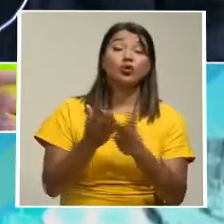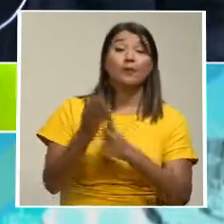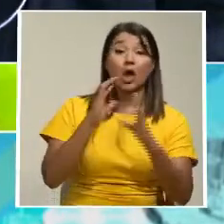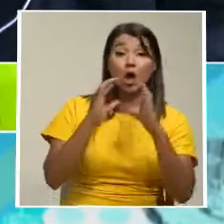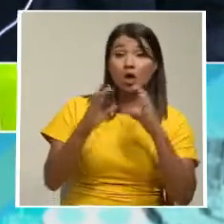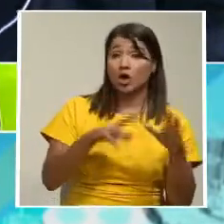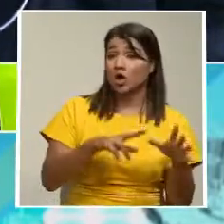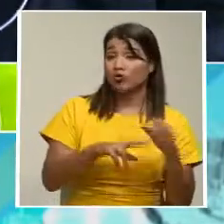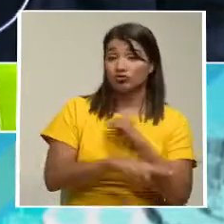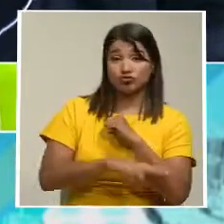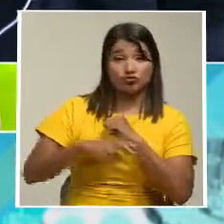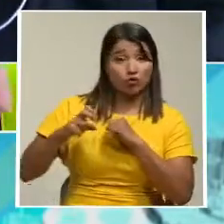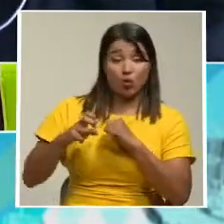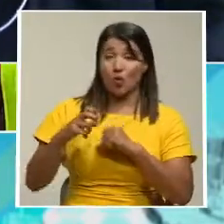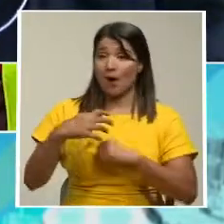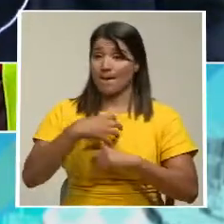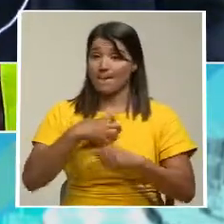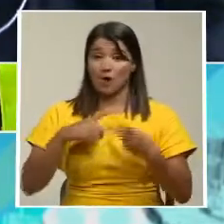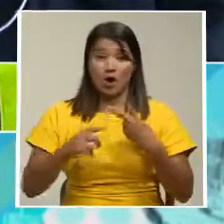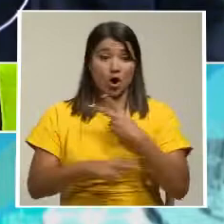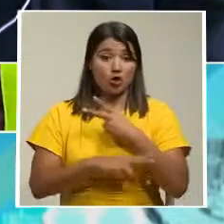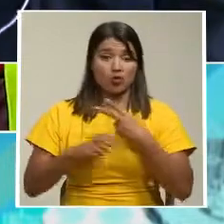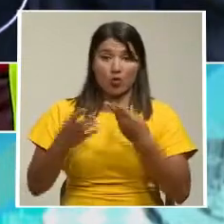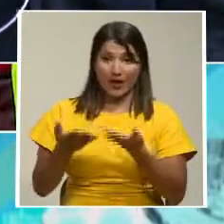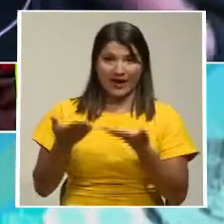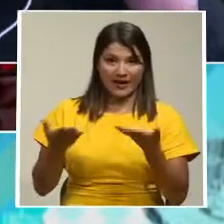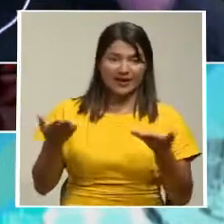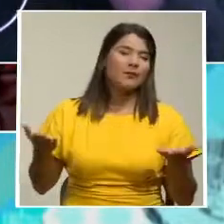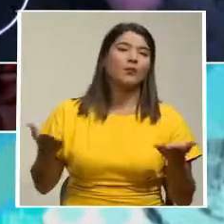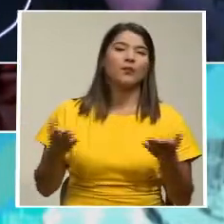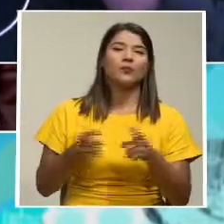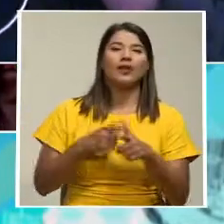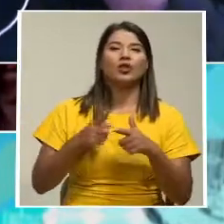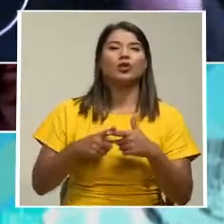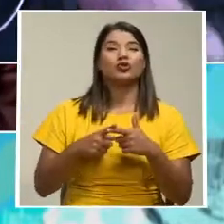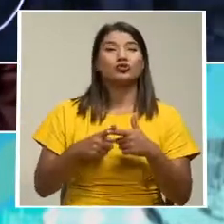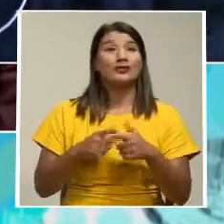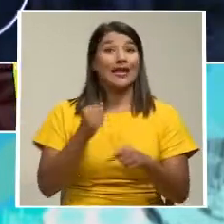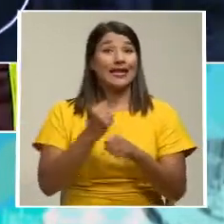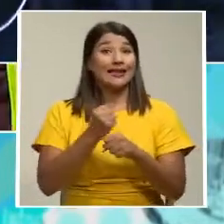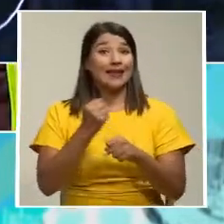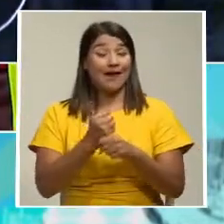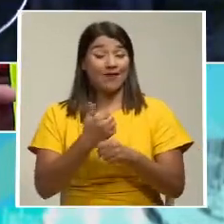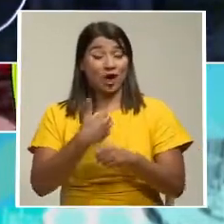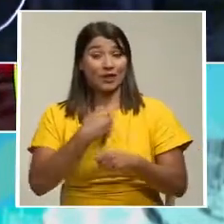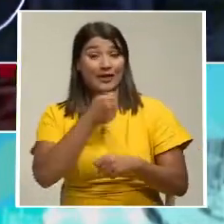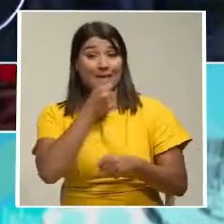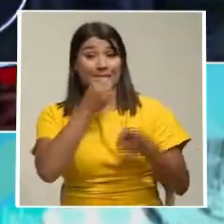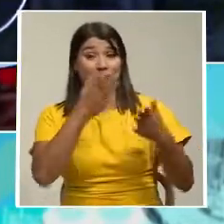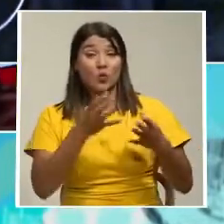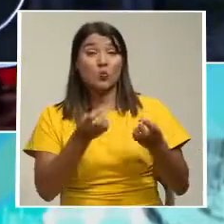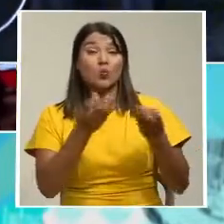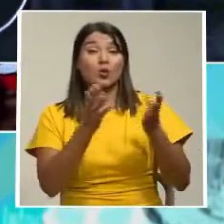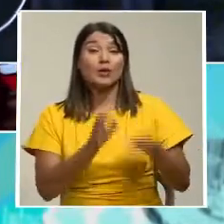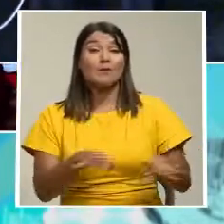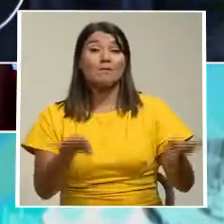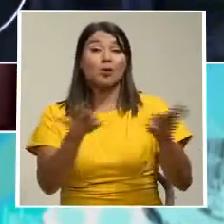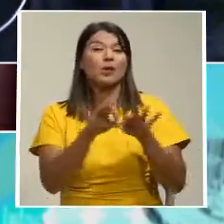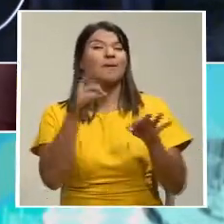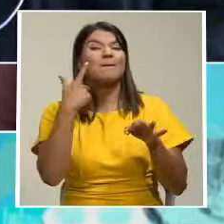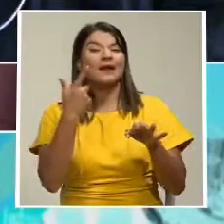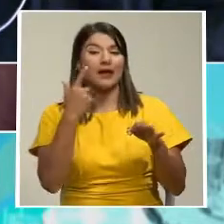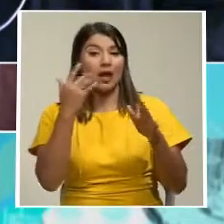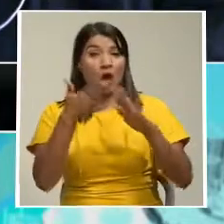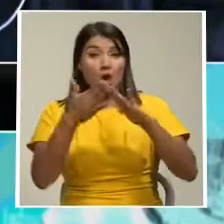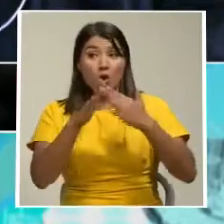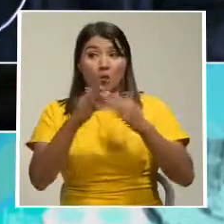sus propiedades, sus equipos. Como el trabajo de la prensa es fundamental para poder mantener a esa comunidad por lo